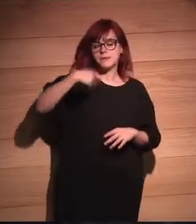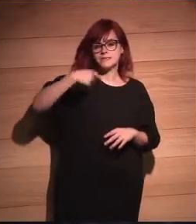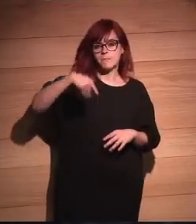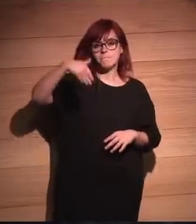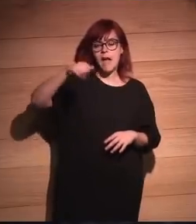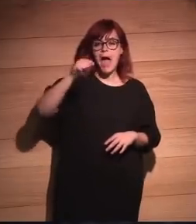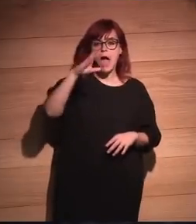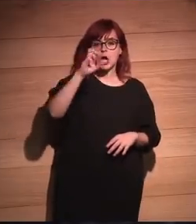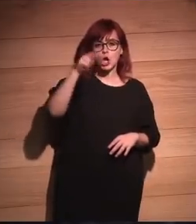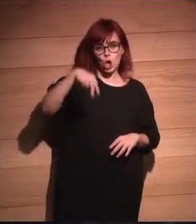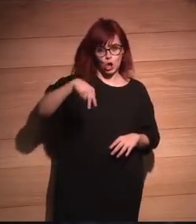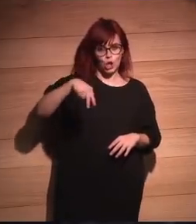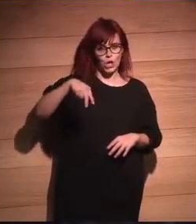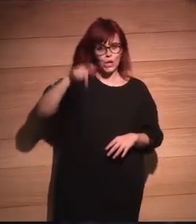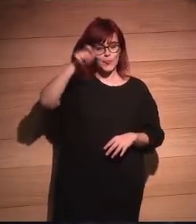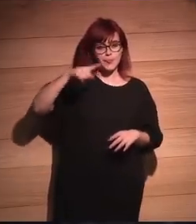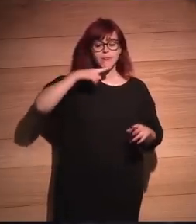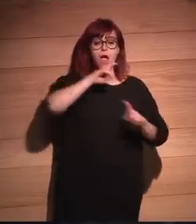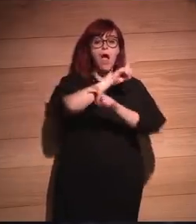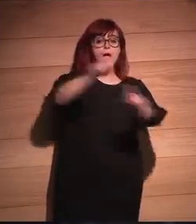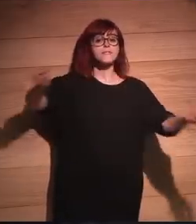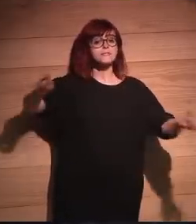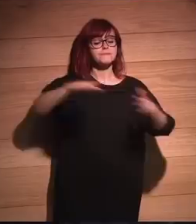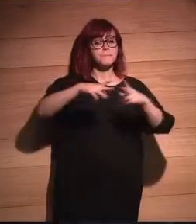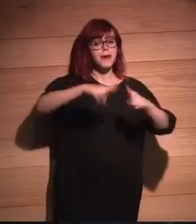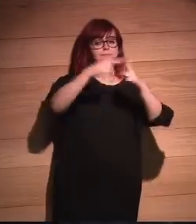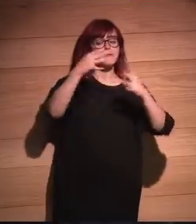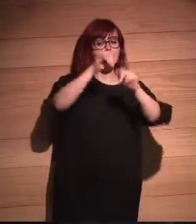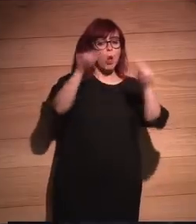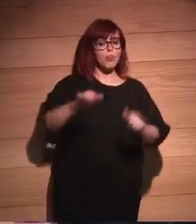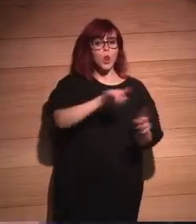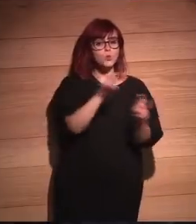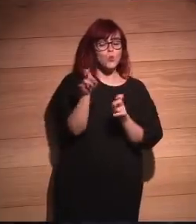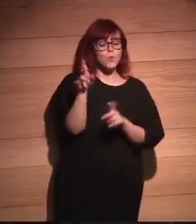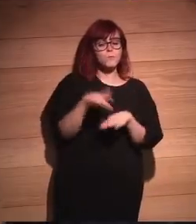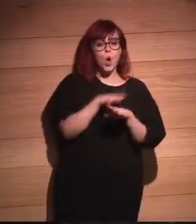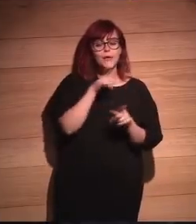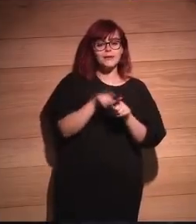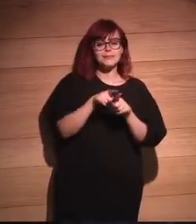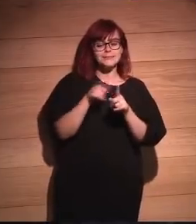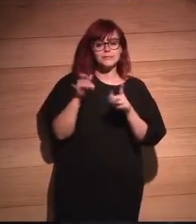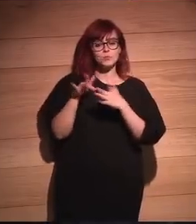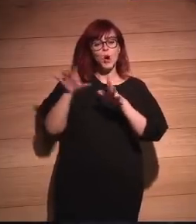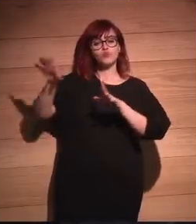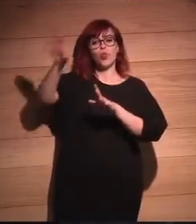Emmanuel Macron, con su llamada de París a decir, bueno, hay que buscar un nuevo modelo que sea multilateral, ¿no? Con los estados, pero de una manera más